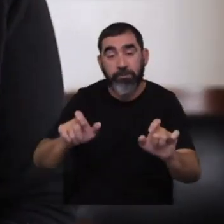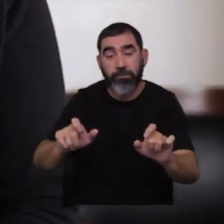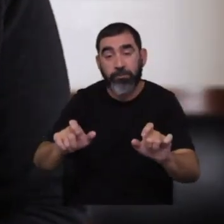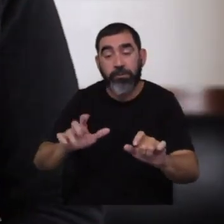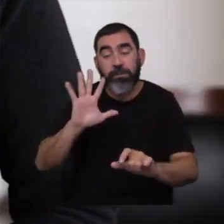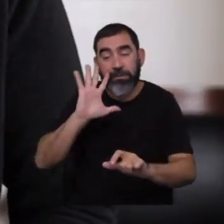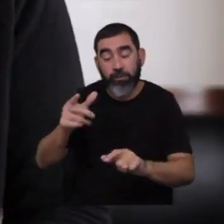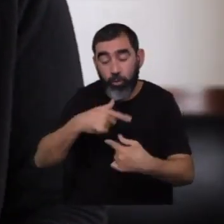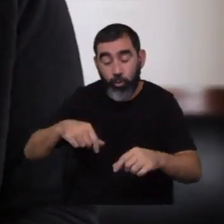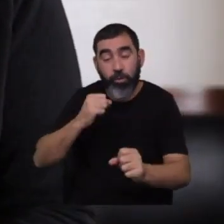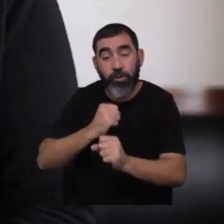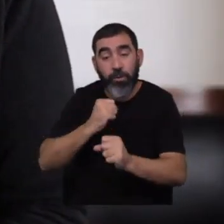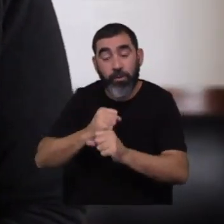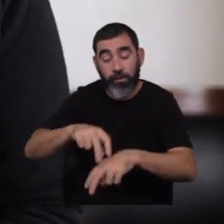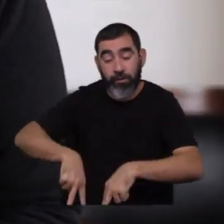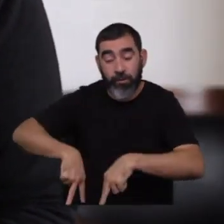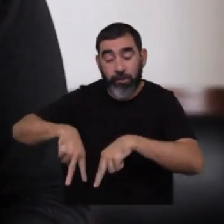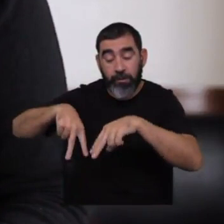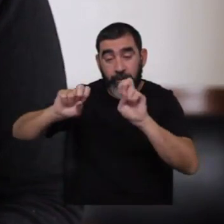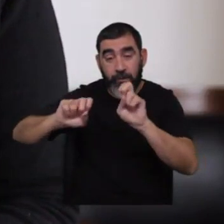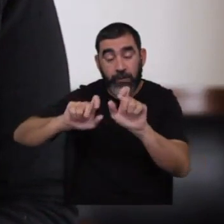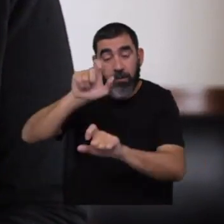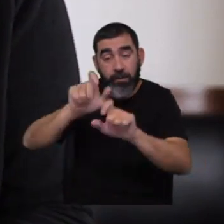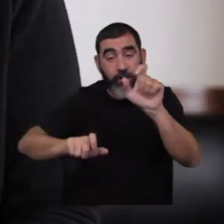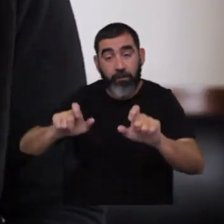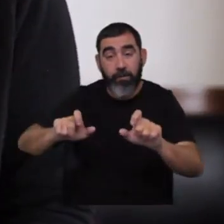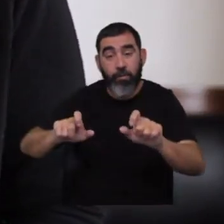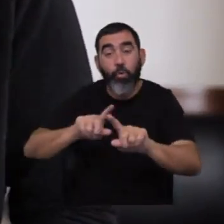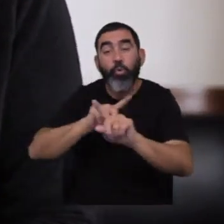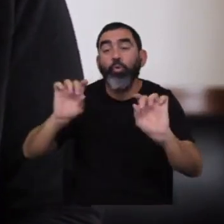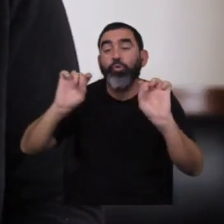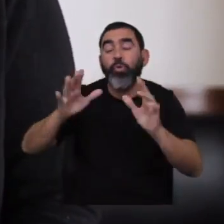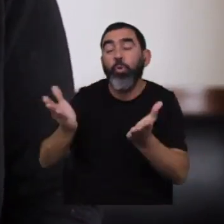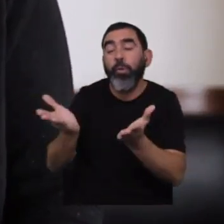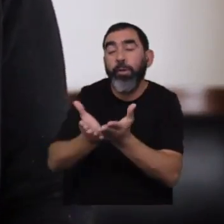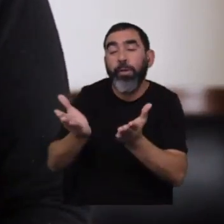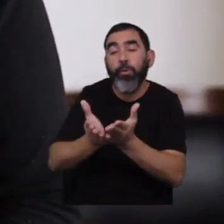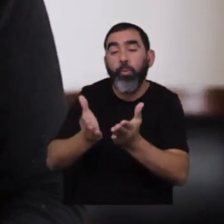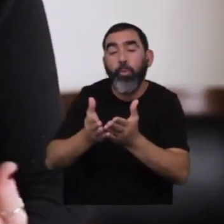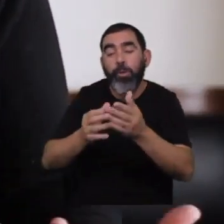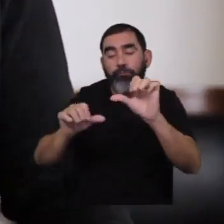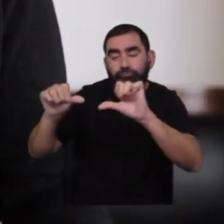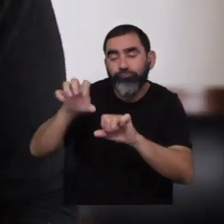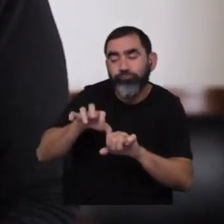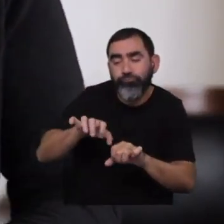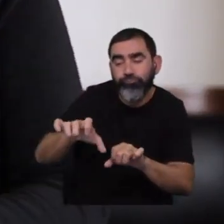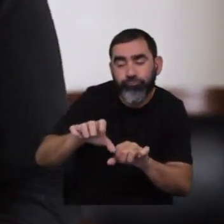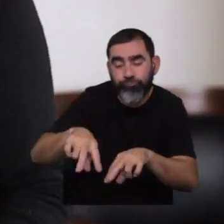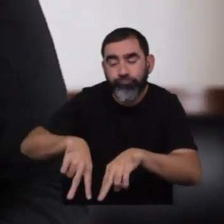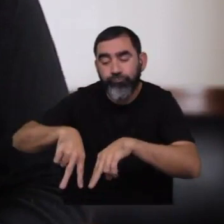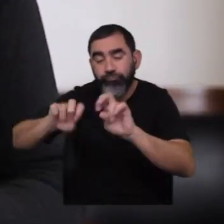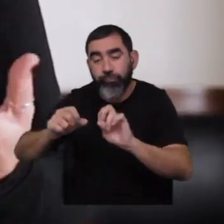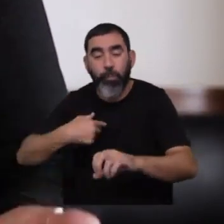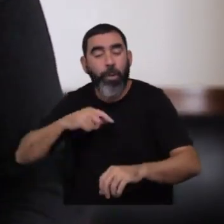que nuestro trabajo como investigadoras e investigadores no es solamente estudiar los microorganismos porque a